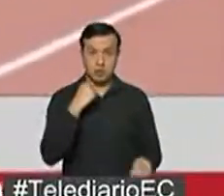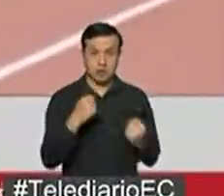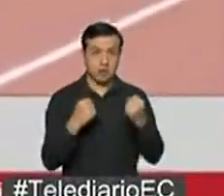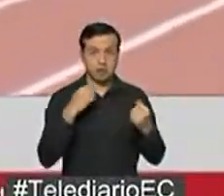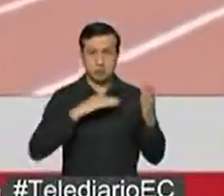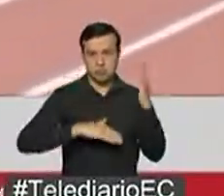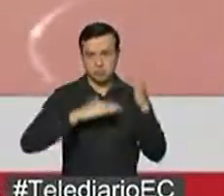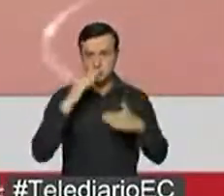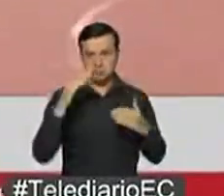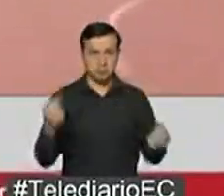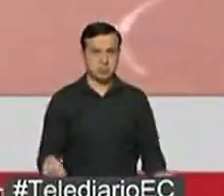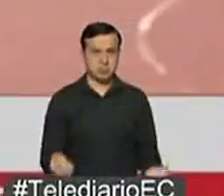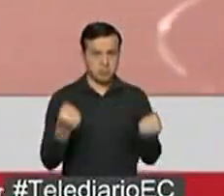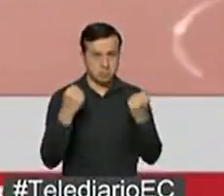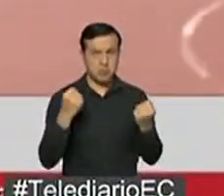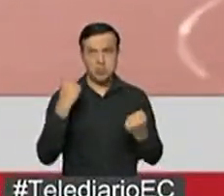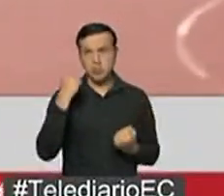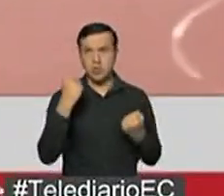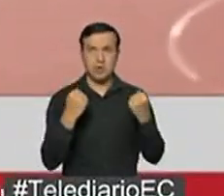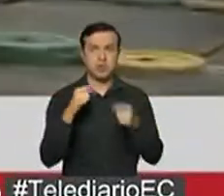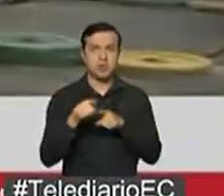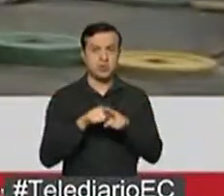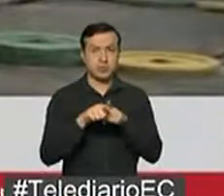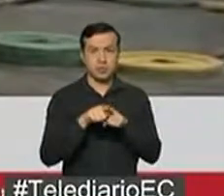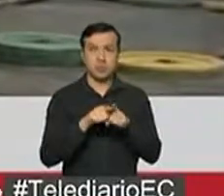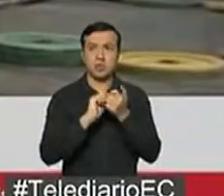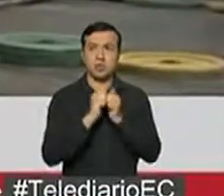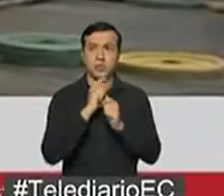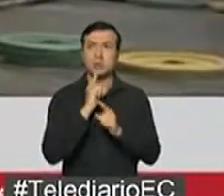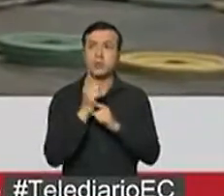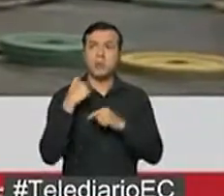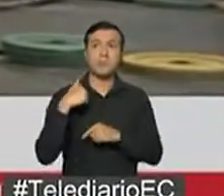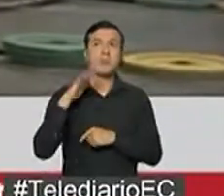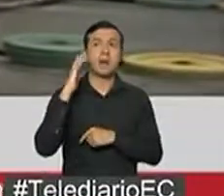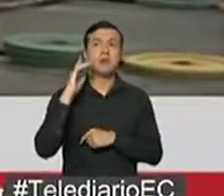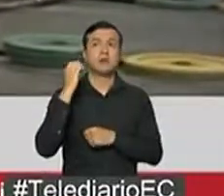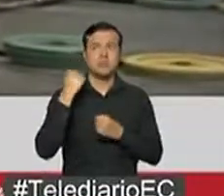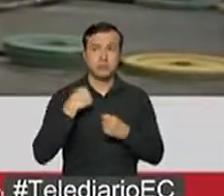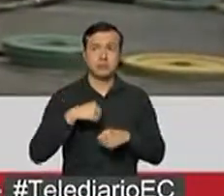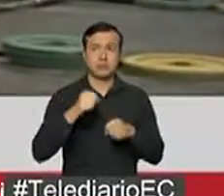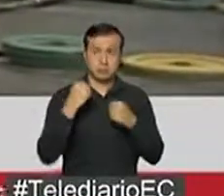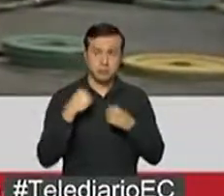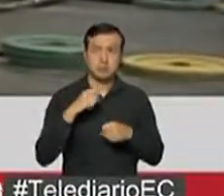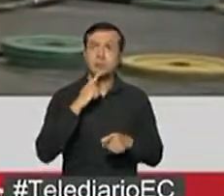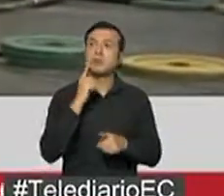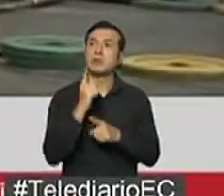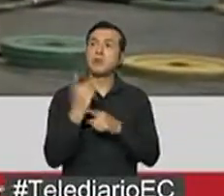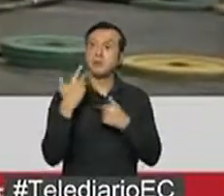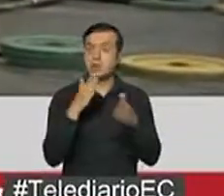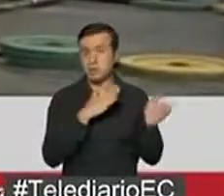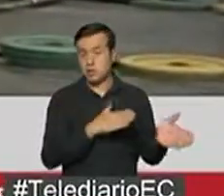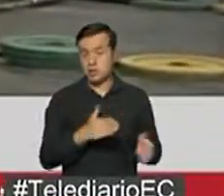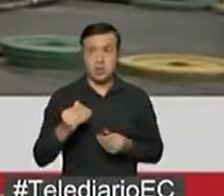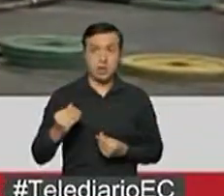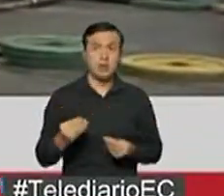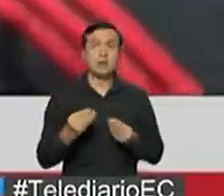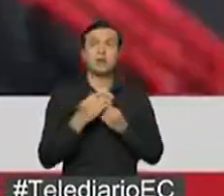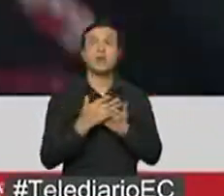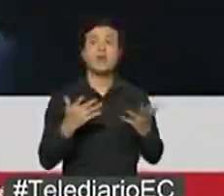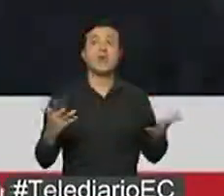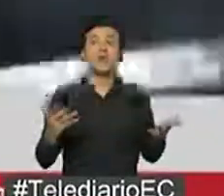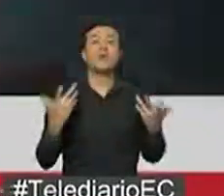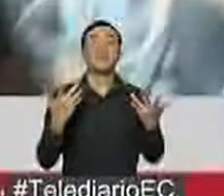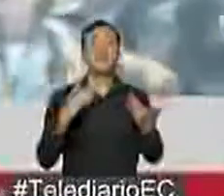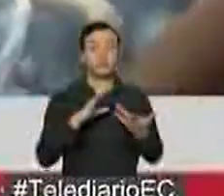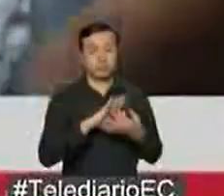de pesas y ciclismo son algunos de los deportes en los que más está consignando asimismo en la inversión se apuesta en los juegos